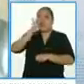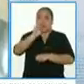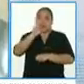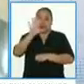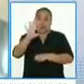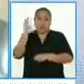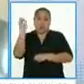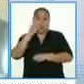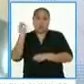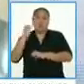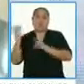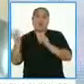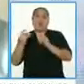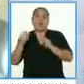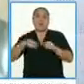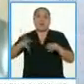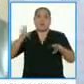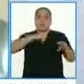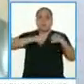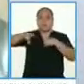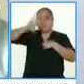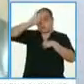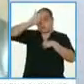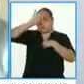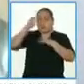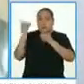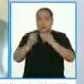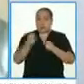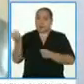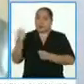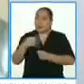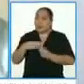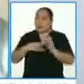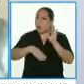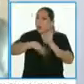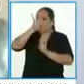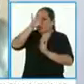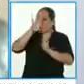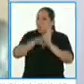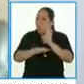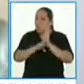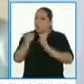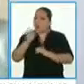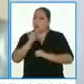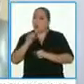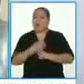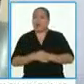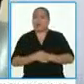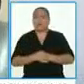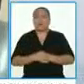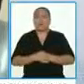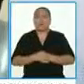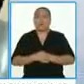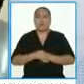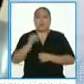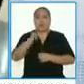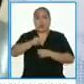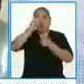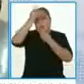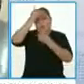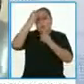iba a ser, digamos, más rápida estas variantes. ¿Mantiene la cifra o esto ha aumentado? Acá hay un